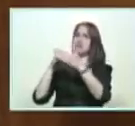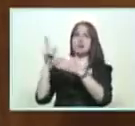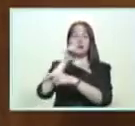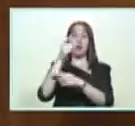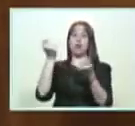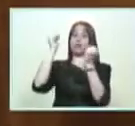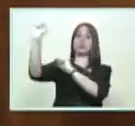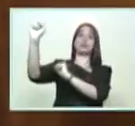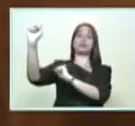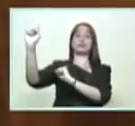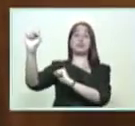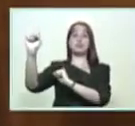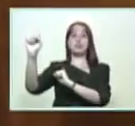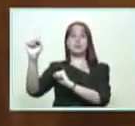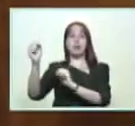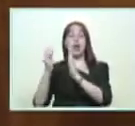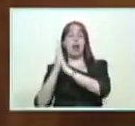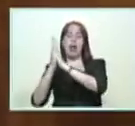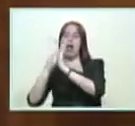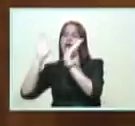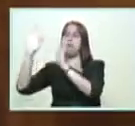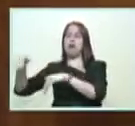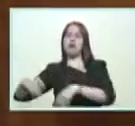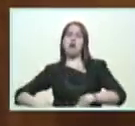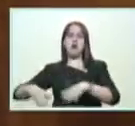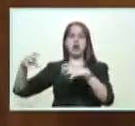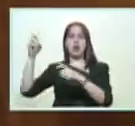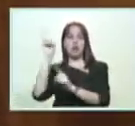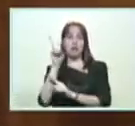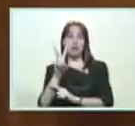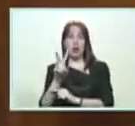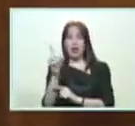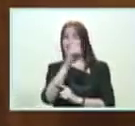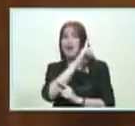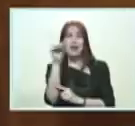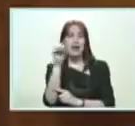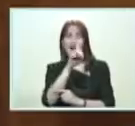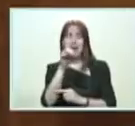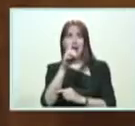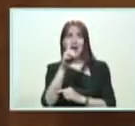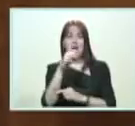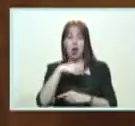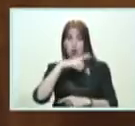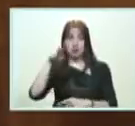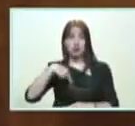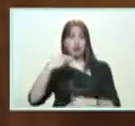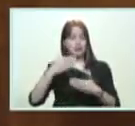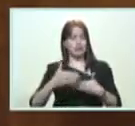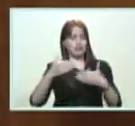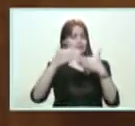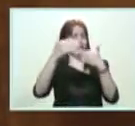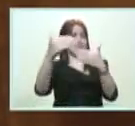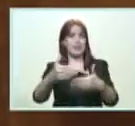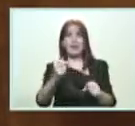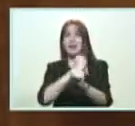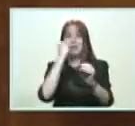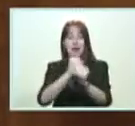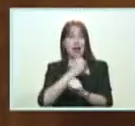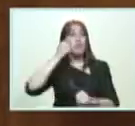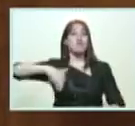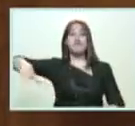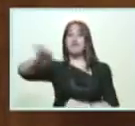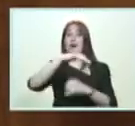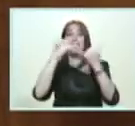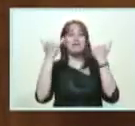a favor de los intereses de los ricos de Venezuela. Nada nos va a detener. Hagan lo que hagan, ya el pueblo se